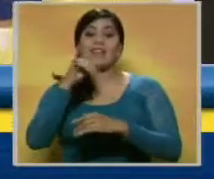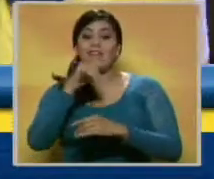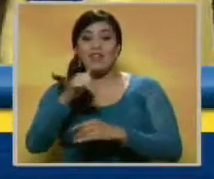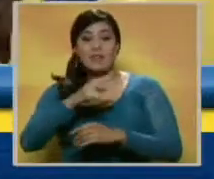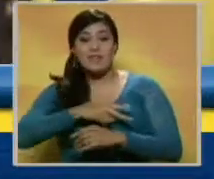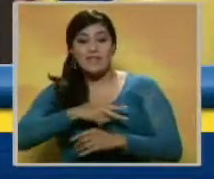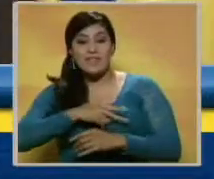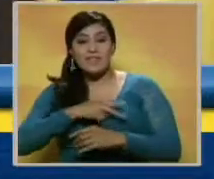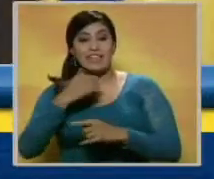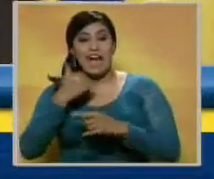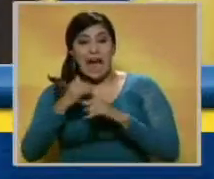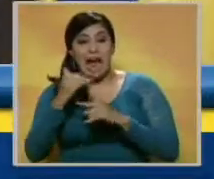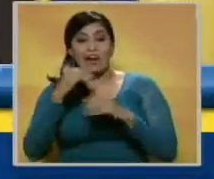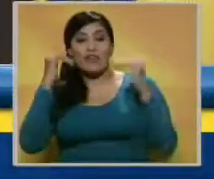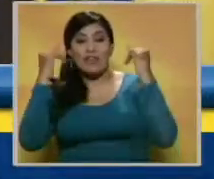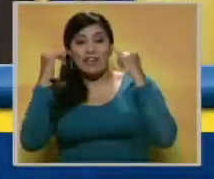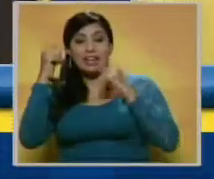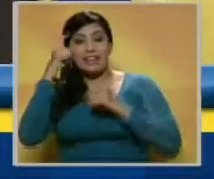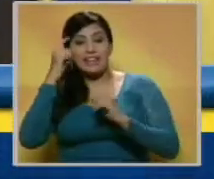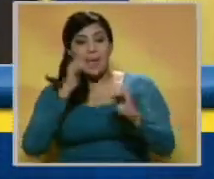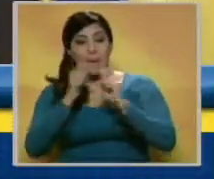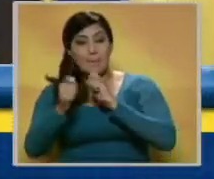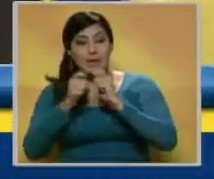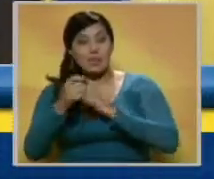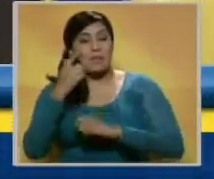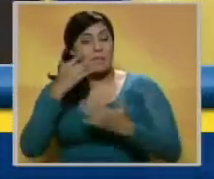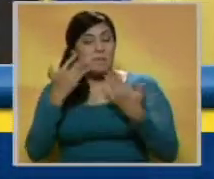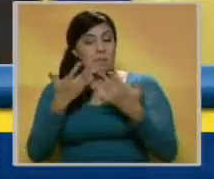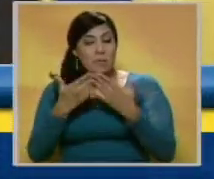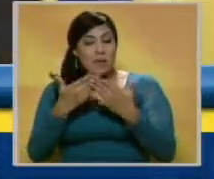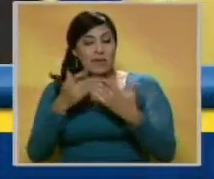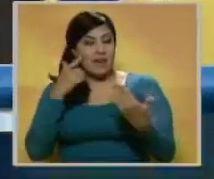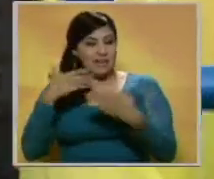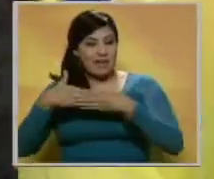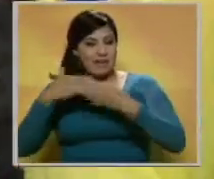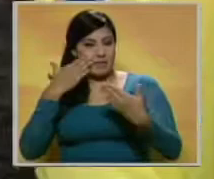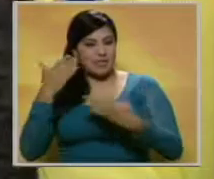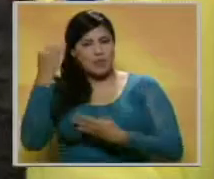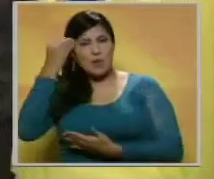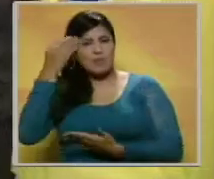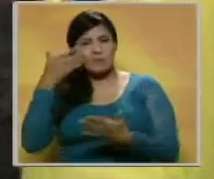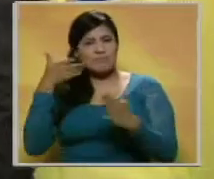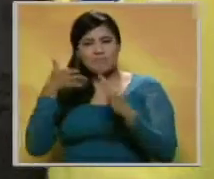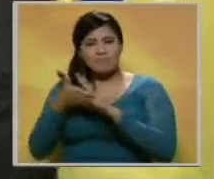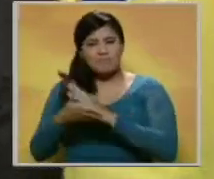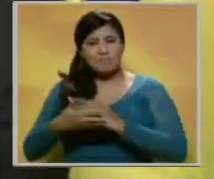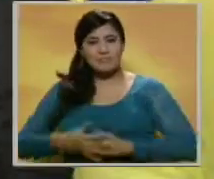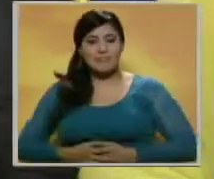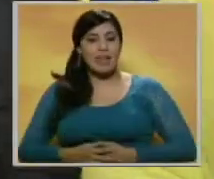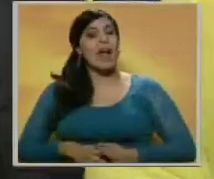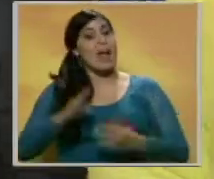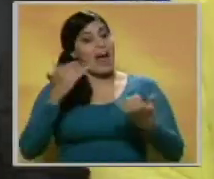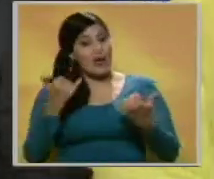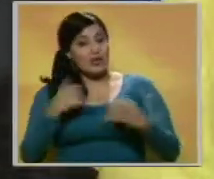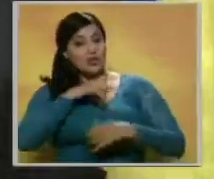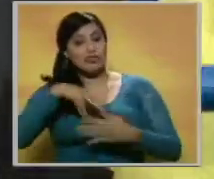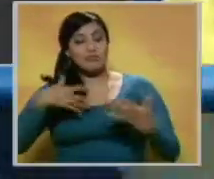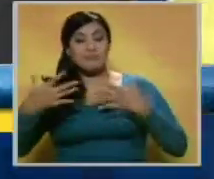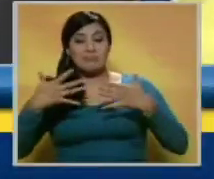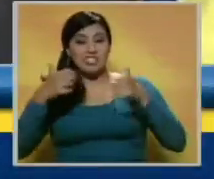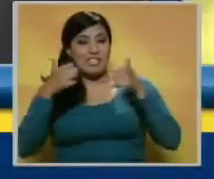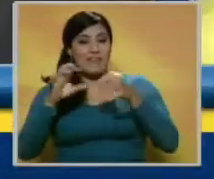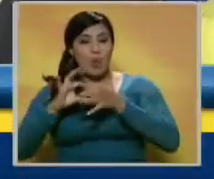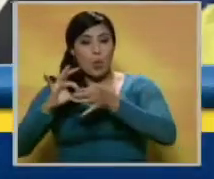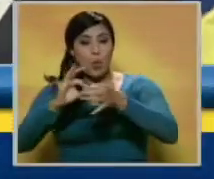Noticiero Univisión una rumbita del Día del Periodista. Vamos a ver qué nos dice Adelina de esta rumbita. ¿Qué opinas tú, Adelina? Bueno, la estamos pasando chévere